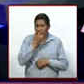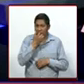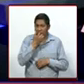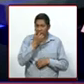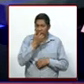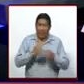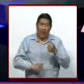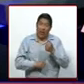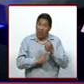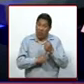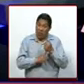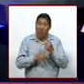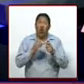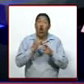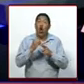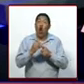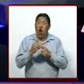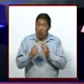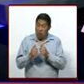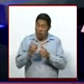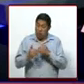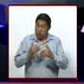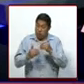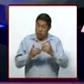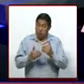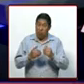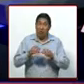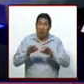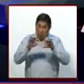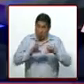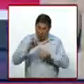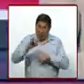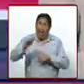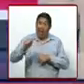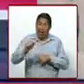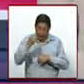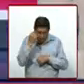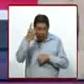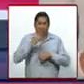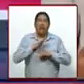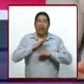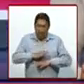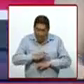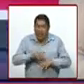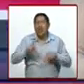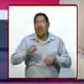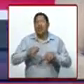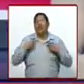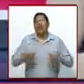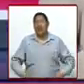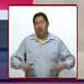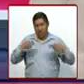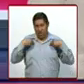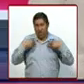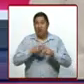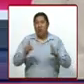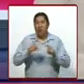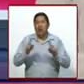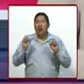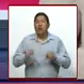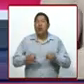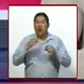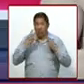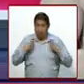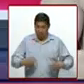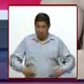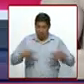Desde asistentes virtuales hasta chatbots avanzados, las IA están diseñadas para comprender y satisfacer las necesidades humanas. Pero, ¿puede un